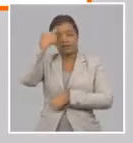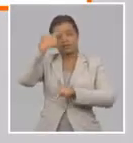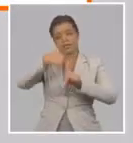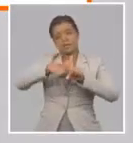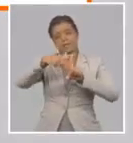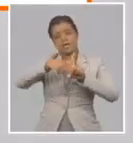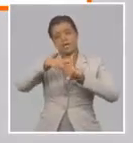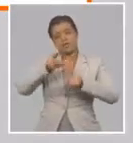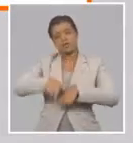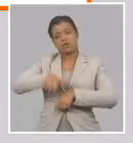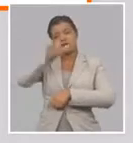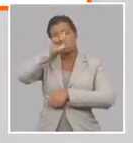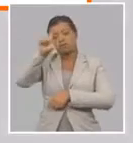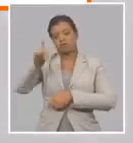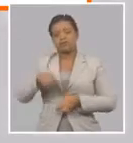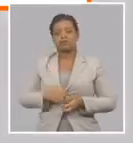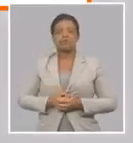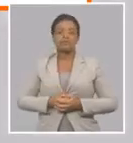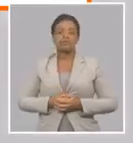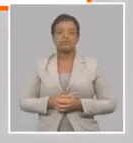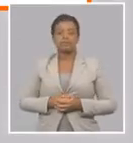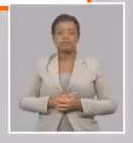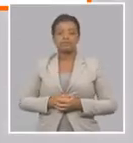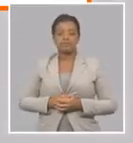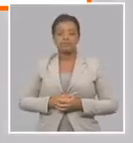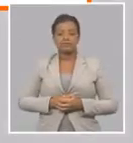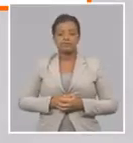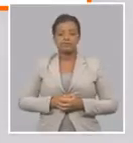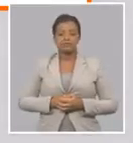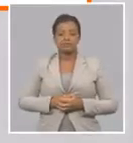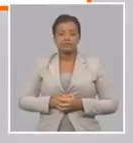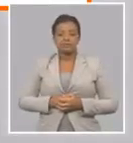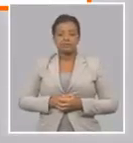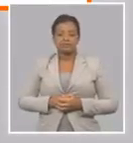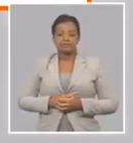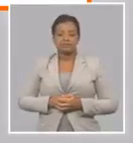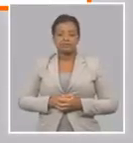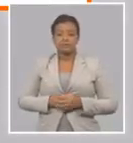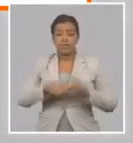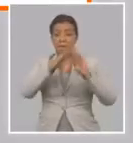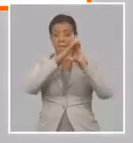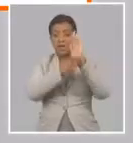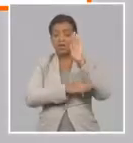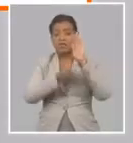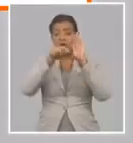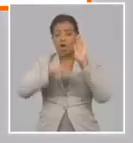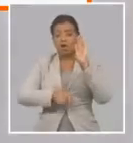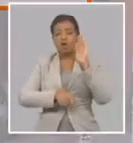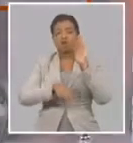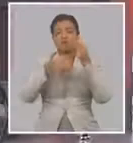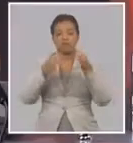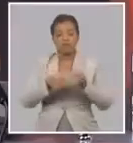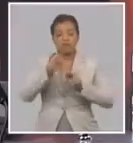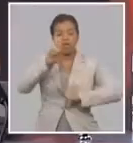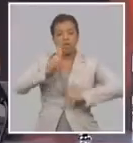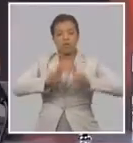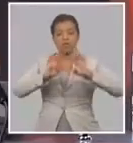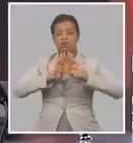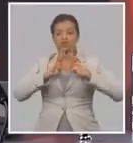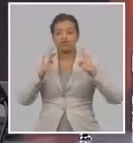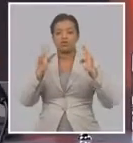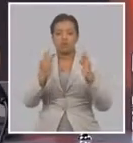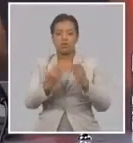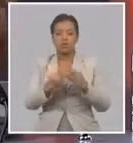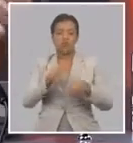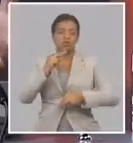aeropuertos en el flu medidas que hoy están compatibilizada con todos los protocolos de diseñados